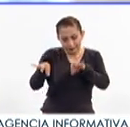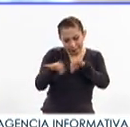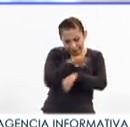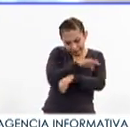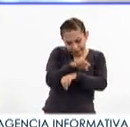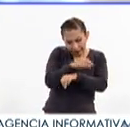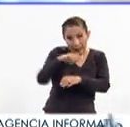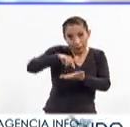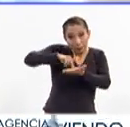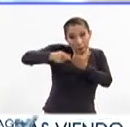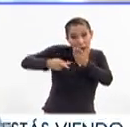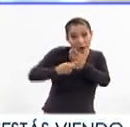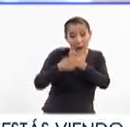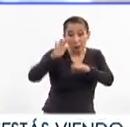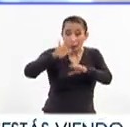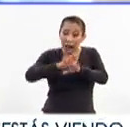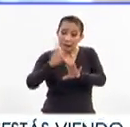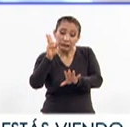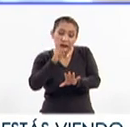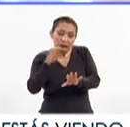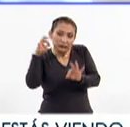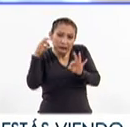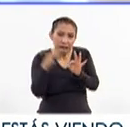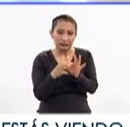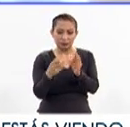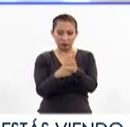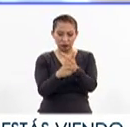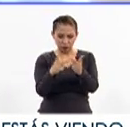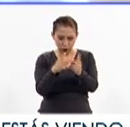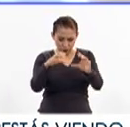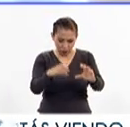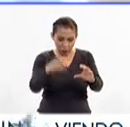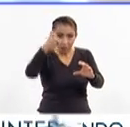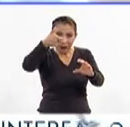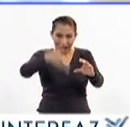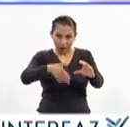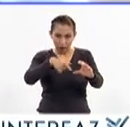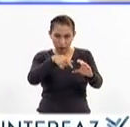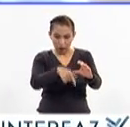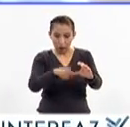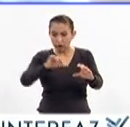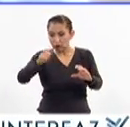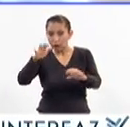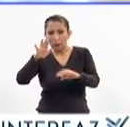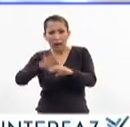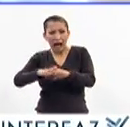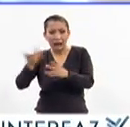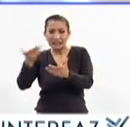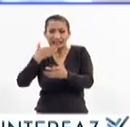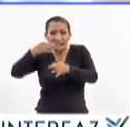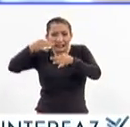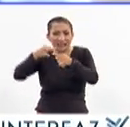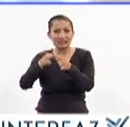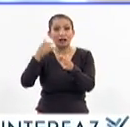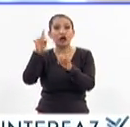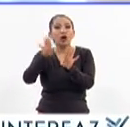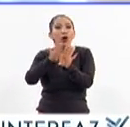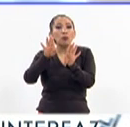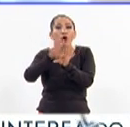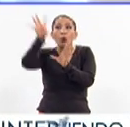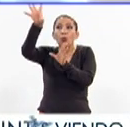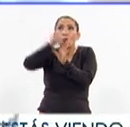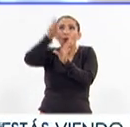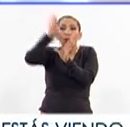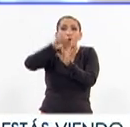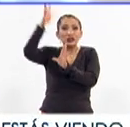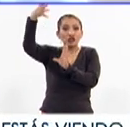ya prototipos más económicos en algún caso y en otro mucho más eficientes de cómo capturar